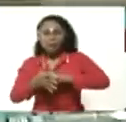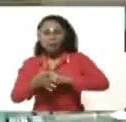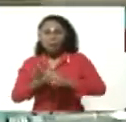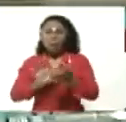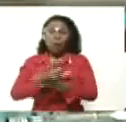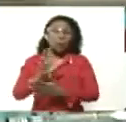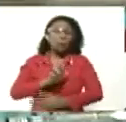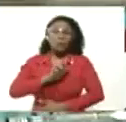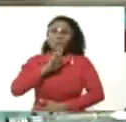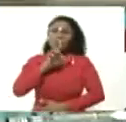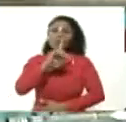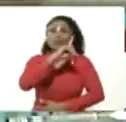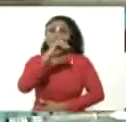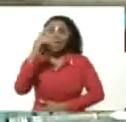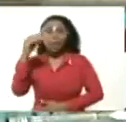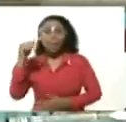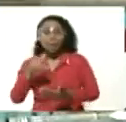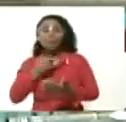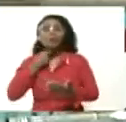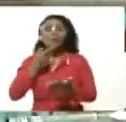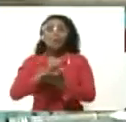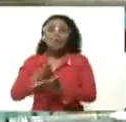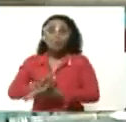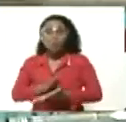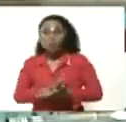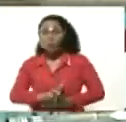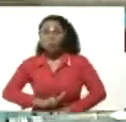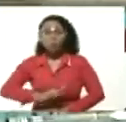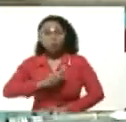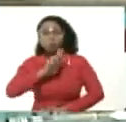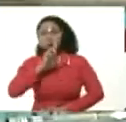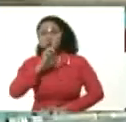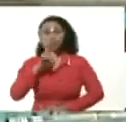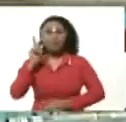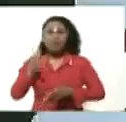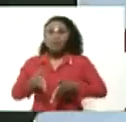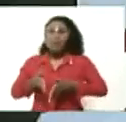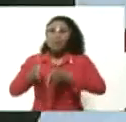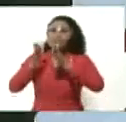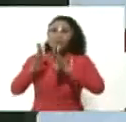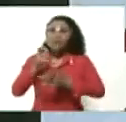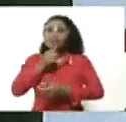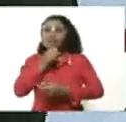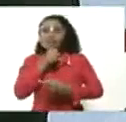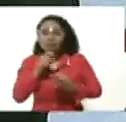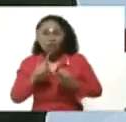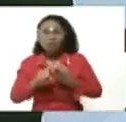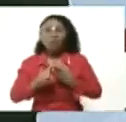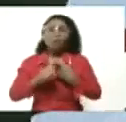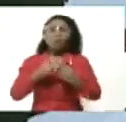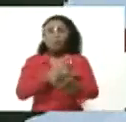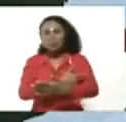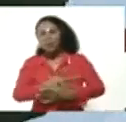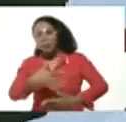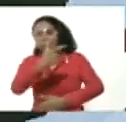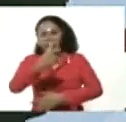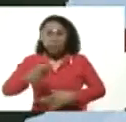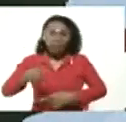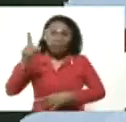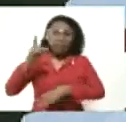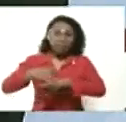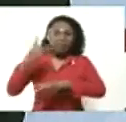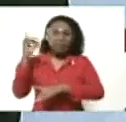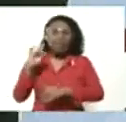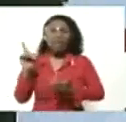terrible con casi 100.000 fallecidos, escenas terribles en las residencias de ancianos, millones de personas que han visto en riesgo sus puestos de